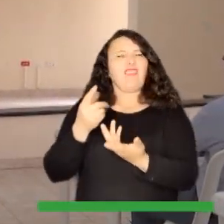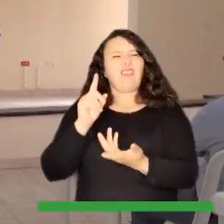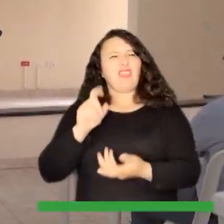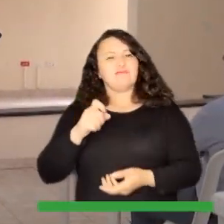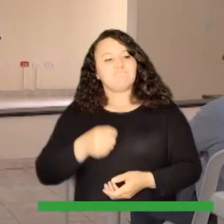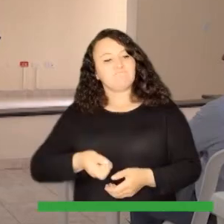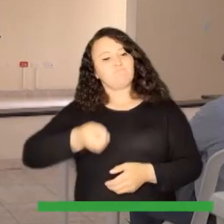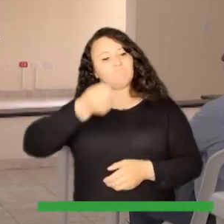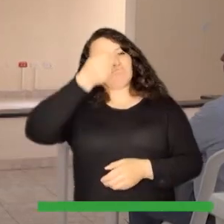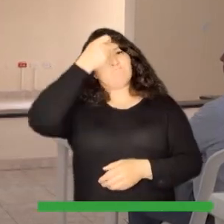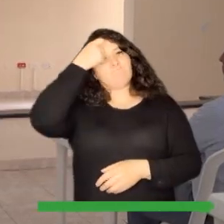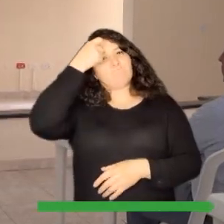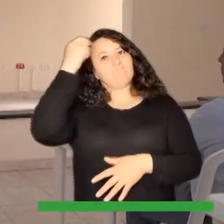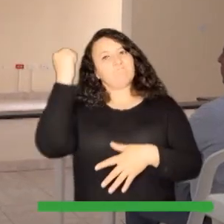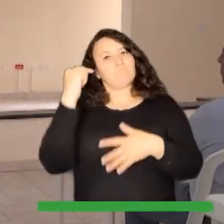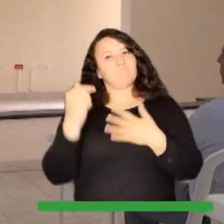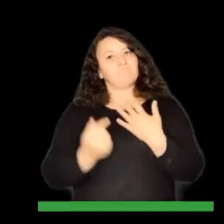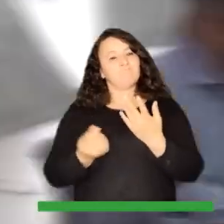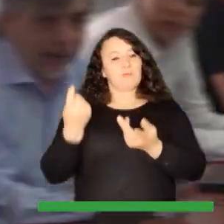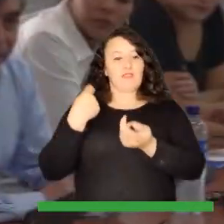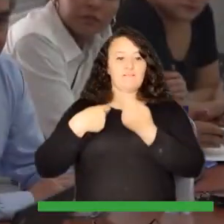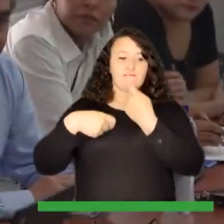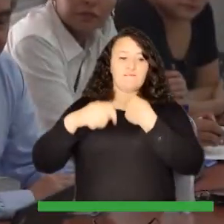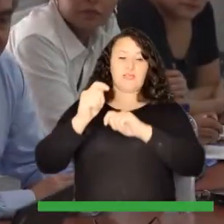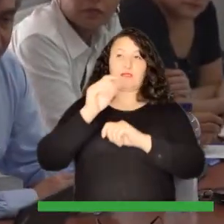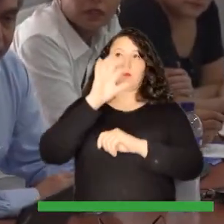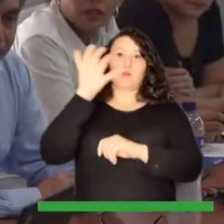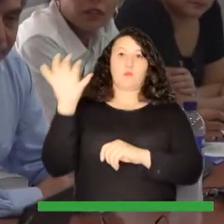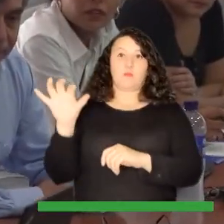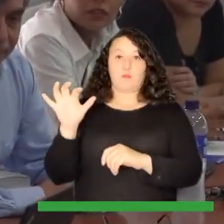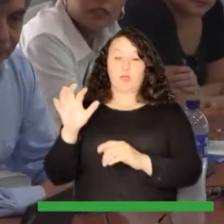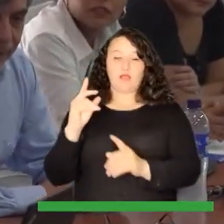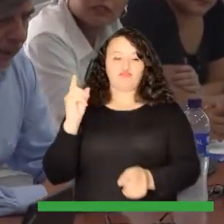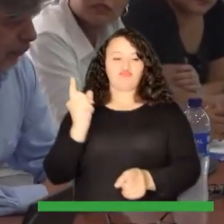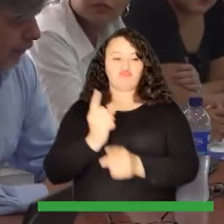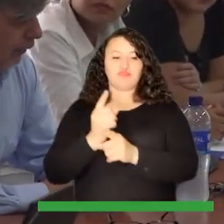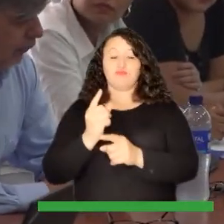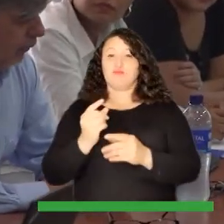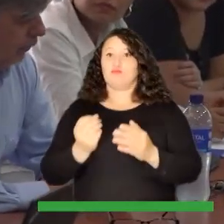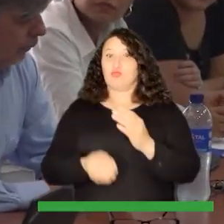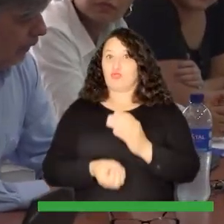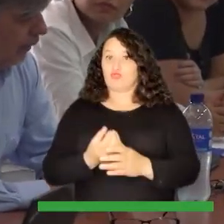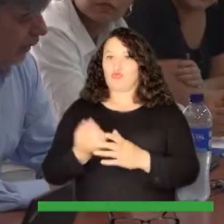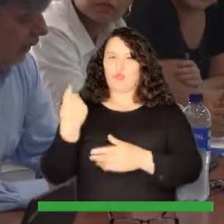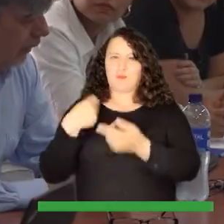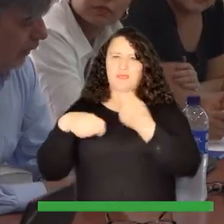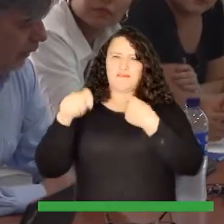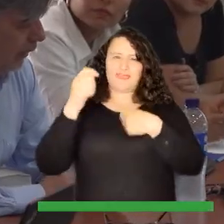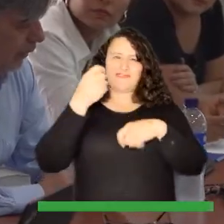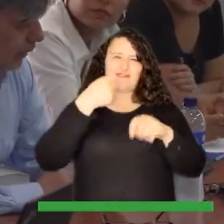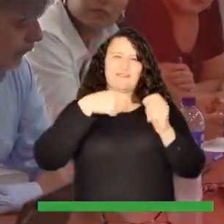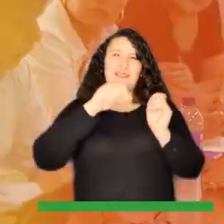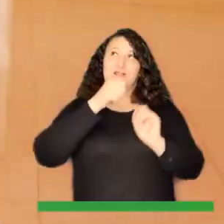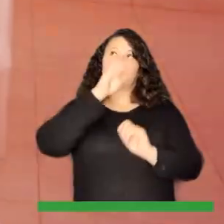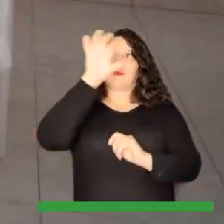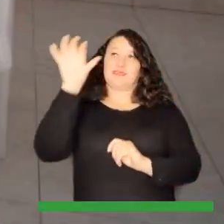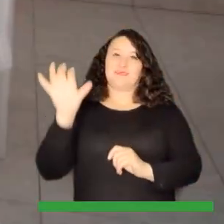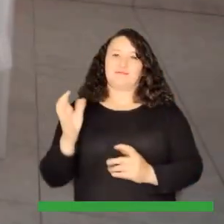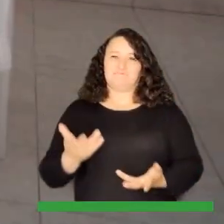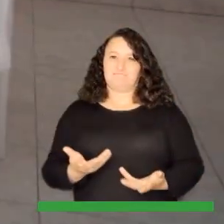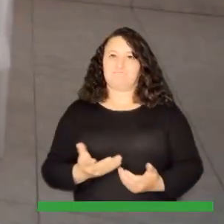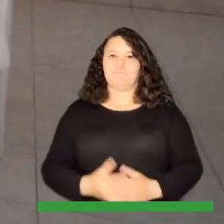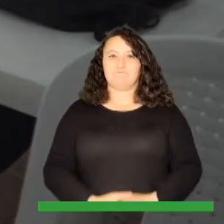debemos tener en cuenta al momento de hacer una exportación y así ir a la fija y que nuestros productos realmente se vendan en el exterior.